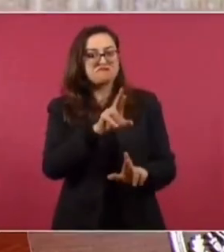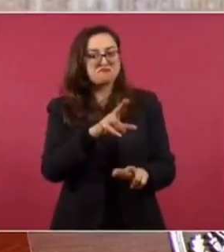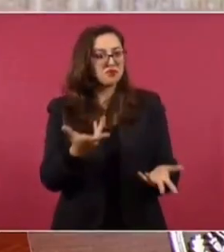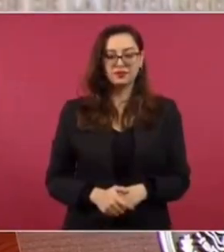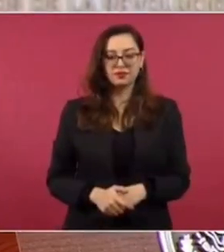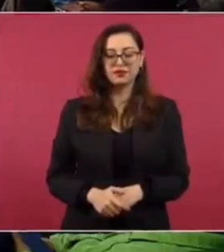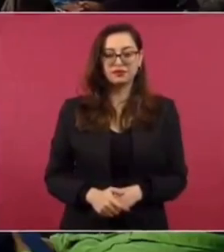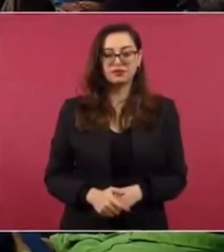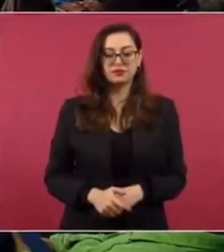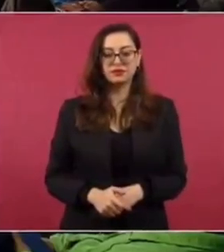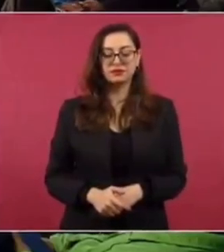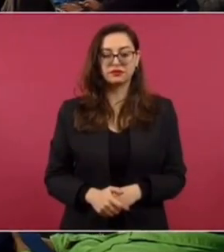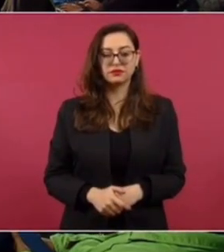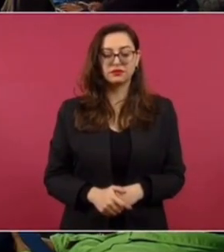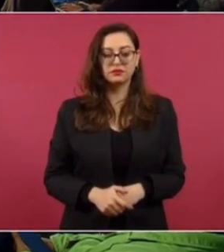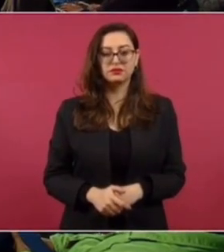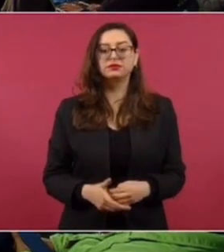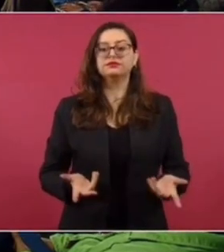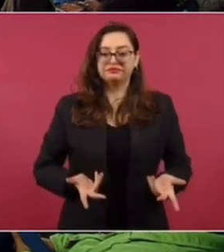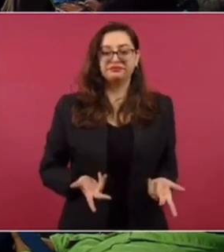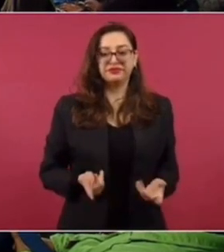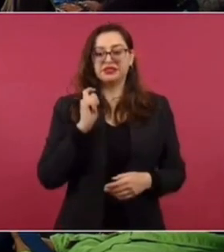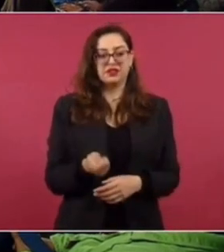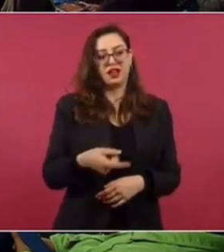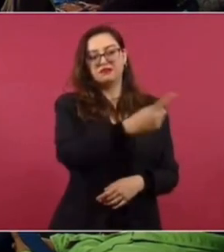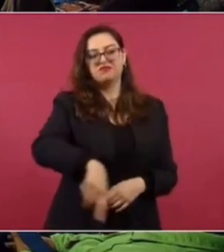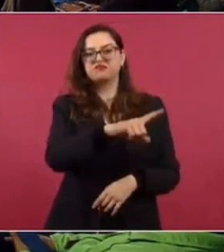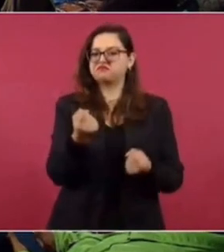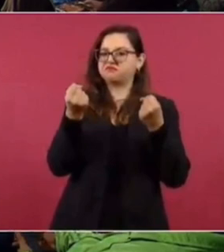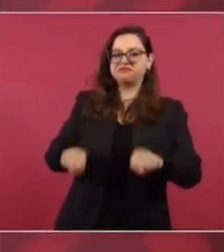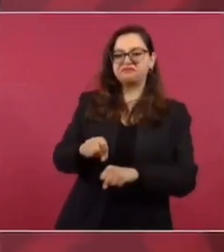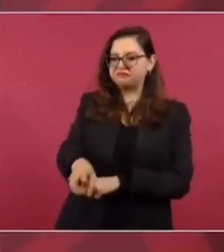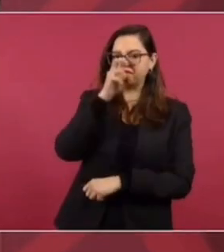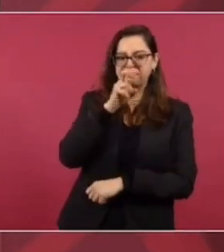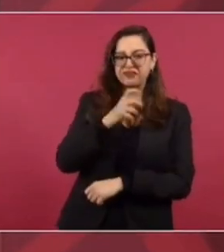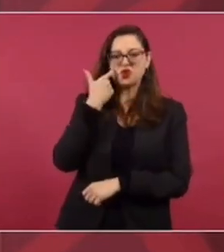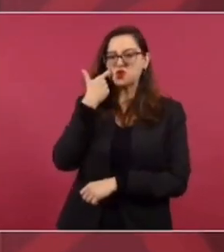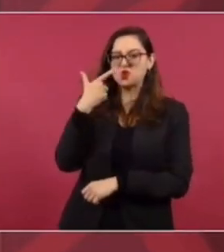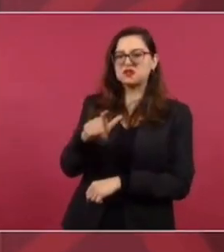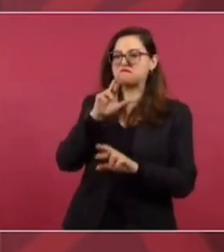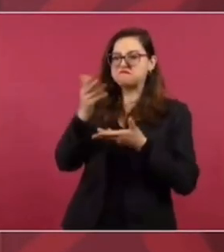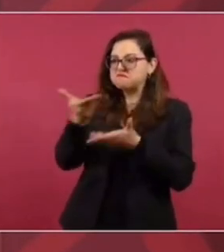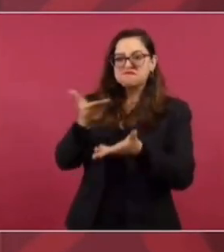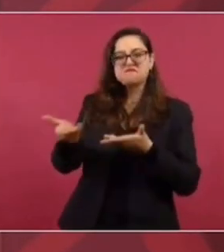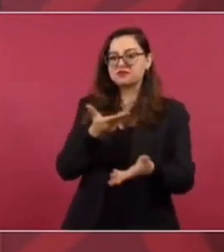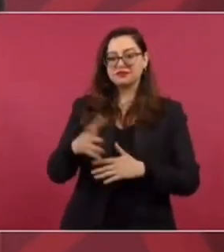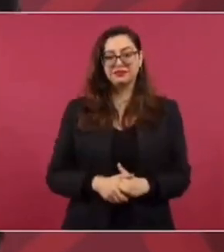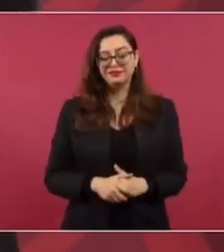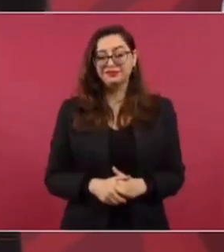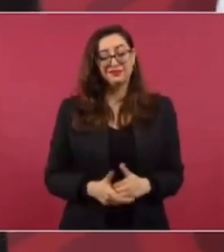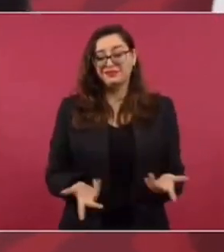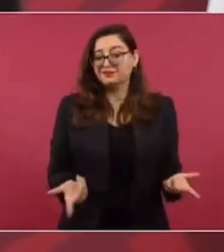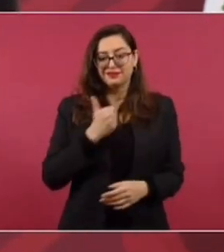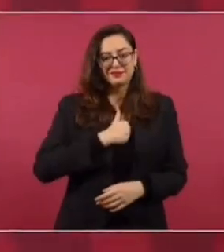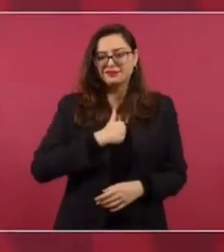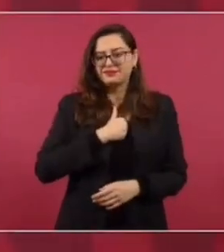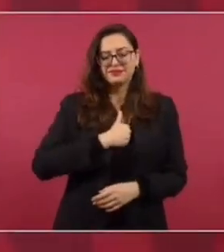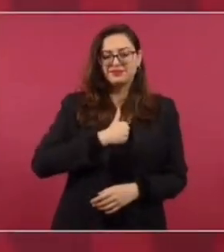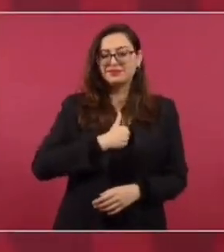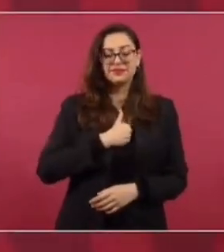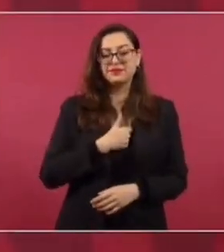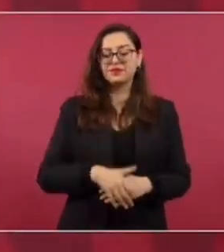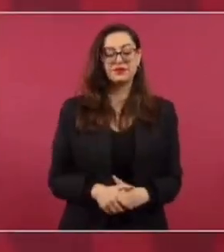la réplica. Muestran su autoritarismo y se aprovechan de circunstancias lamentables como